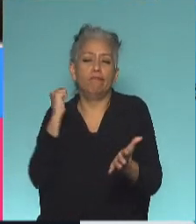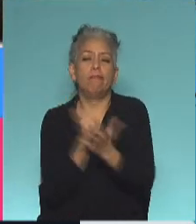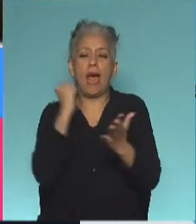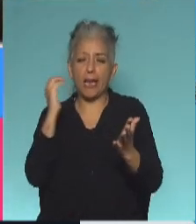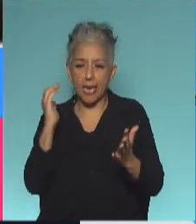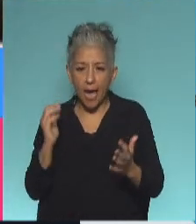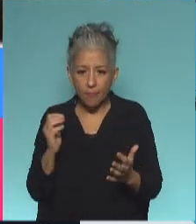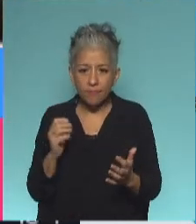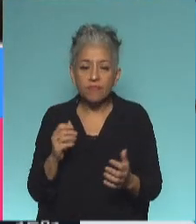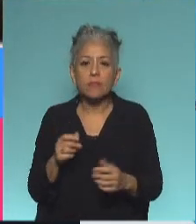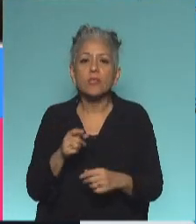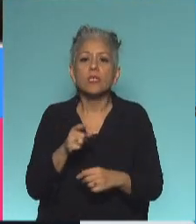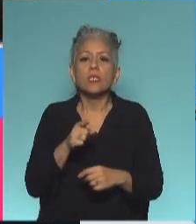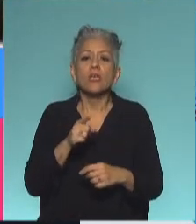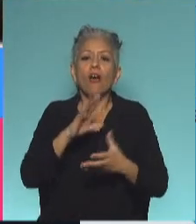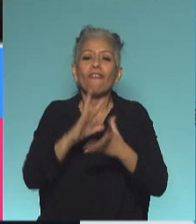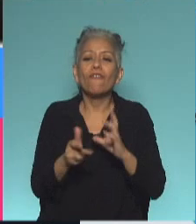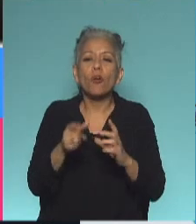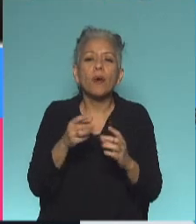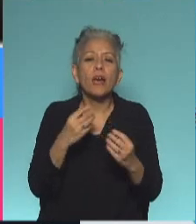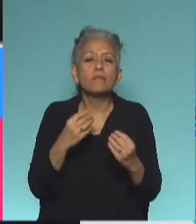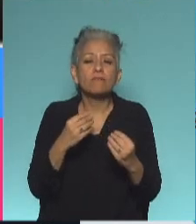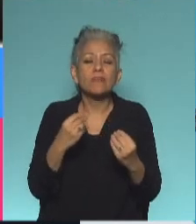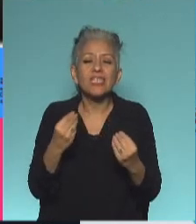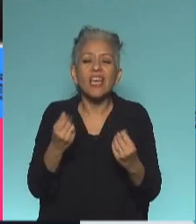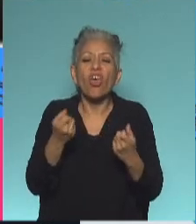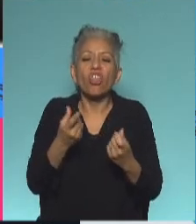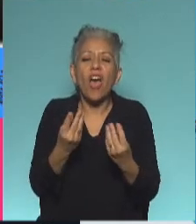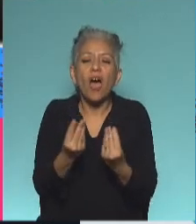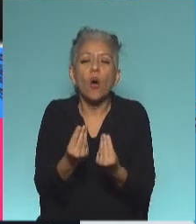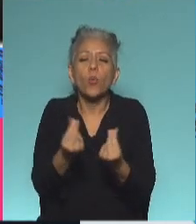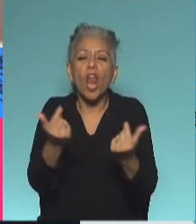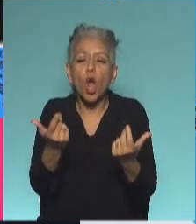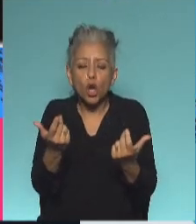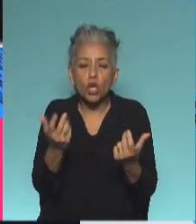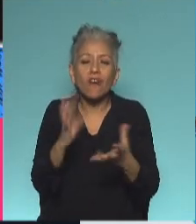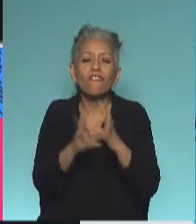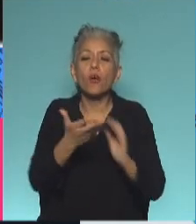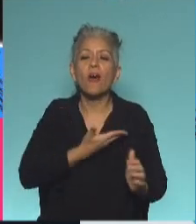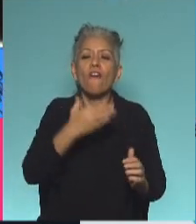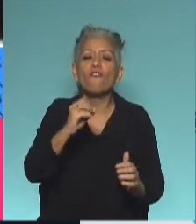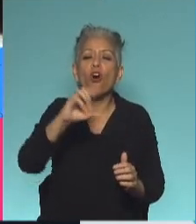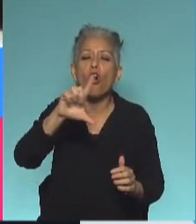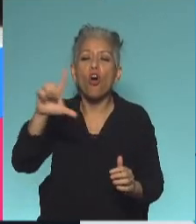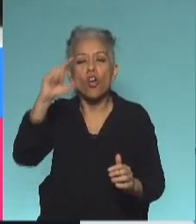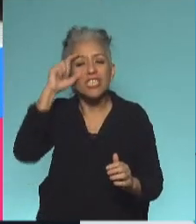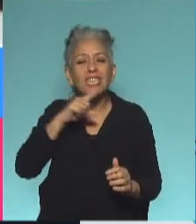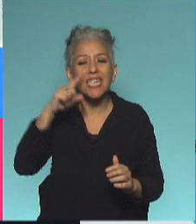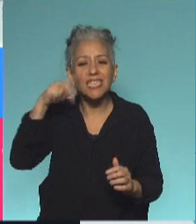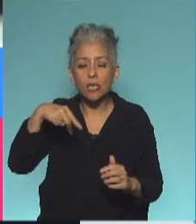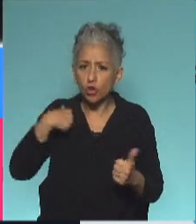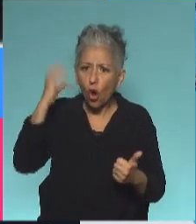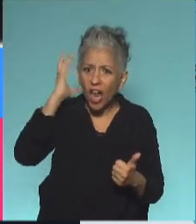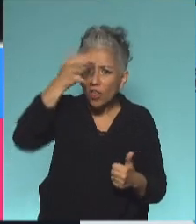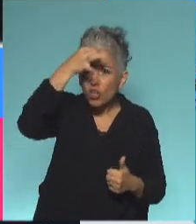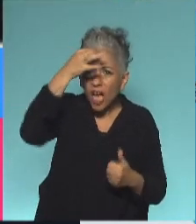el típico folletín, ¿no? O sea, es como revalorizar el folletín, porque yo he hecho un montón de radioteatro, pero a través del gran